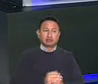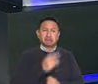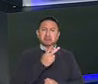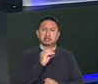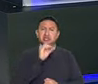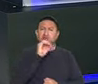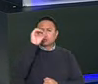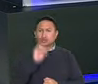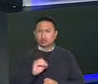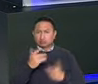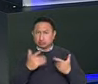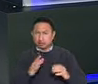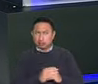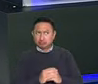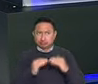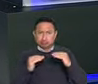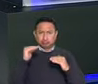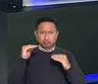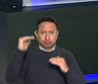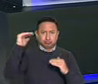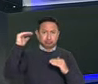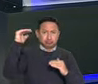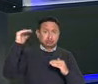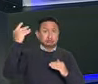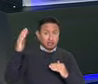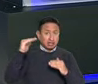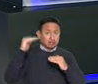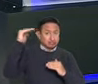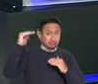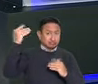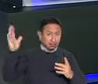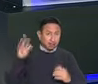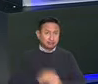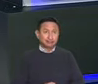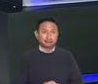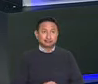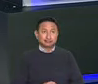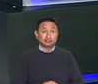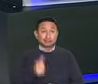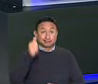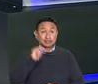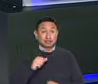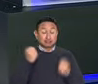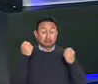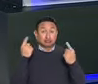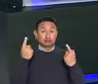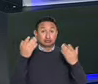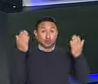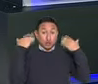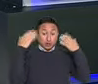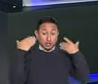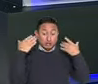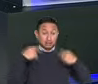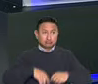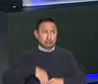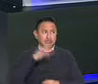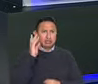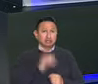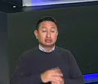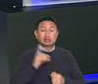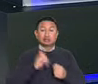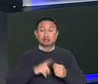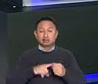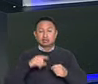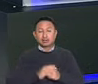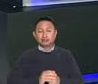era una brecha pues bastante ya abierta, Las sorpresas en Guayaquil son mayores que en Quito. En Quito,